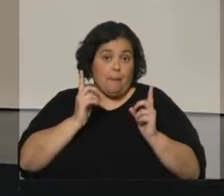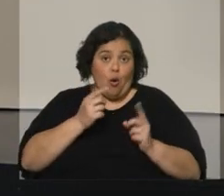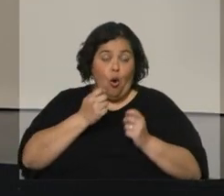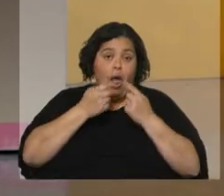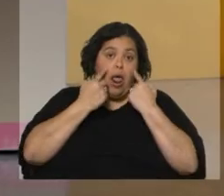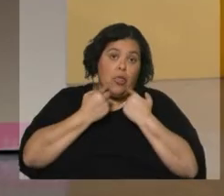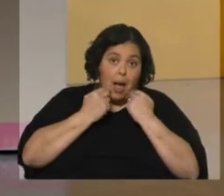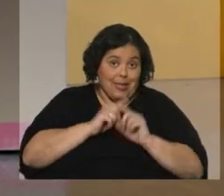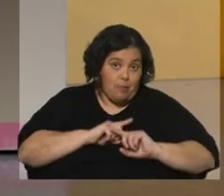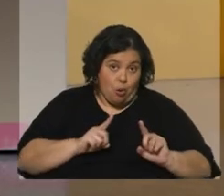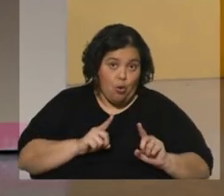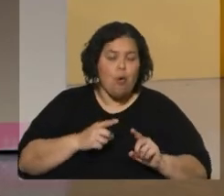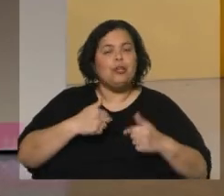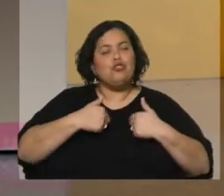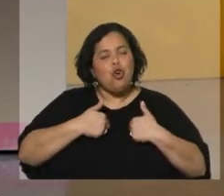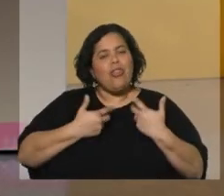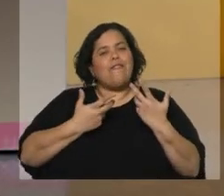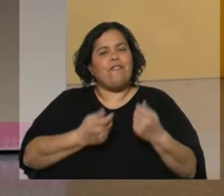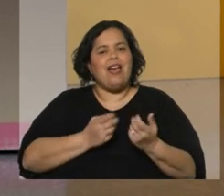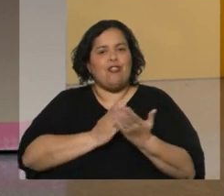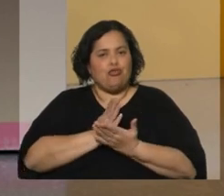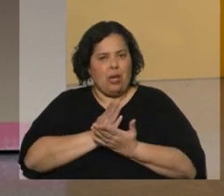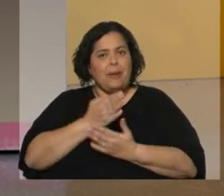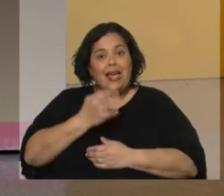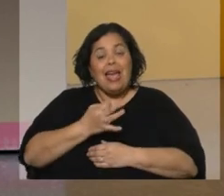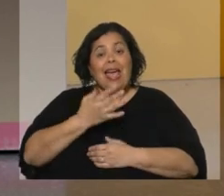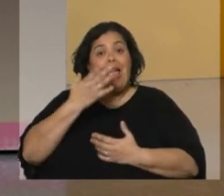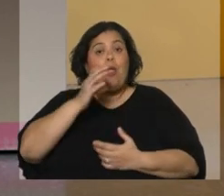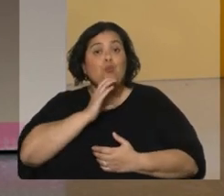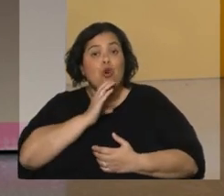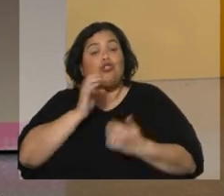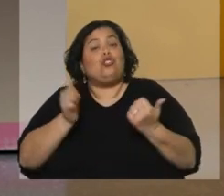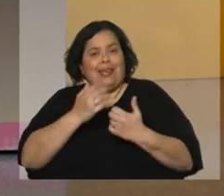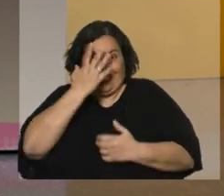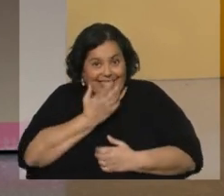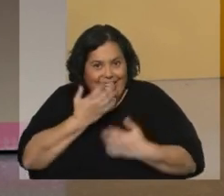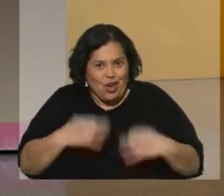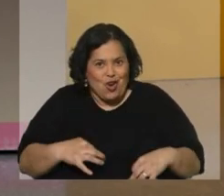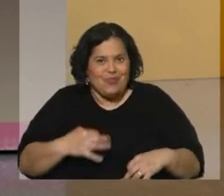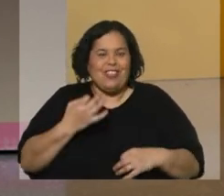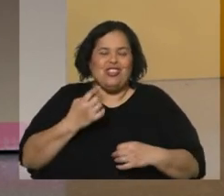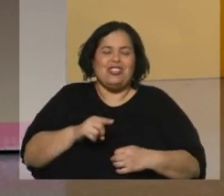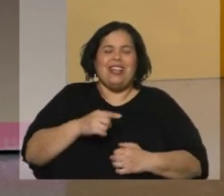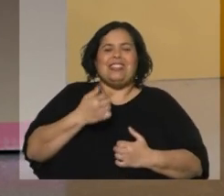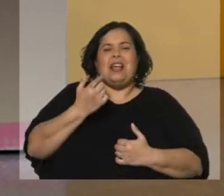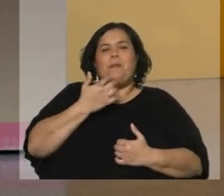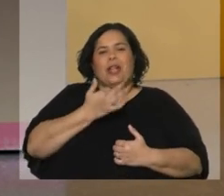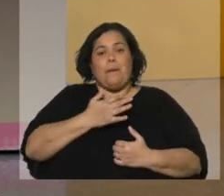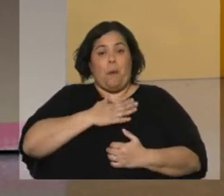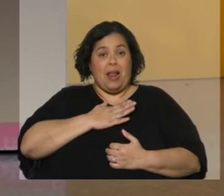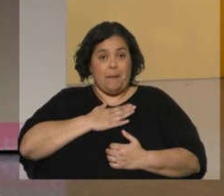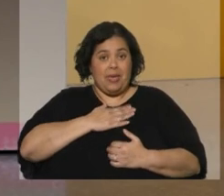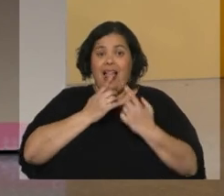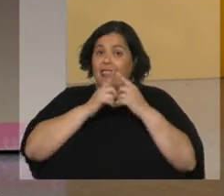yo soy muy defensor de que el humor en realidad se hace en serio hay una diferencia muy grande que que por lo menos para mí